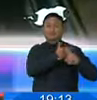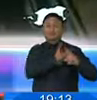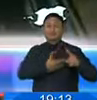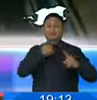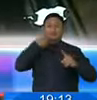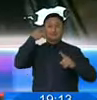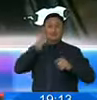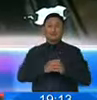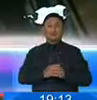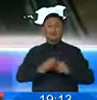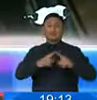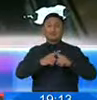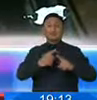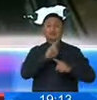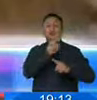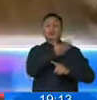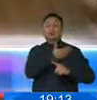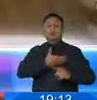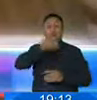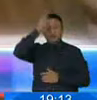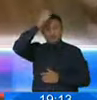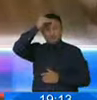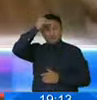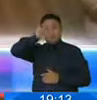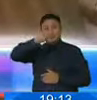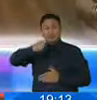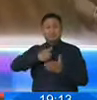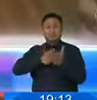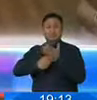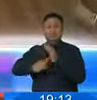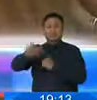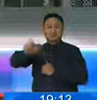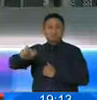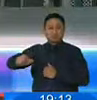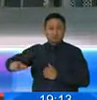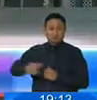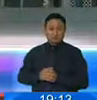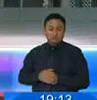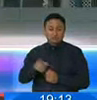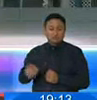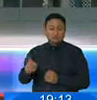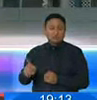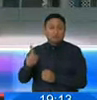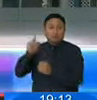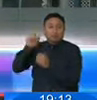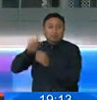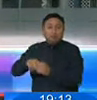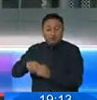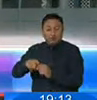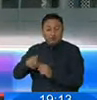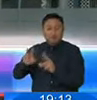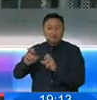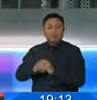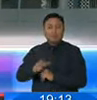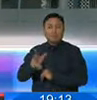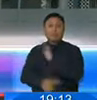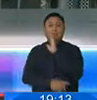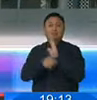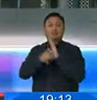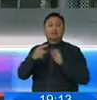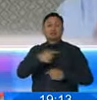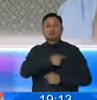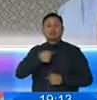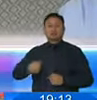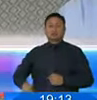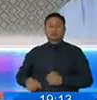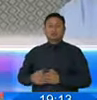el exvicepresidente Jorge Glass y varios ministros de Estado presuntamente implicados en el denominado caso